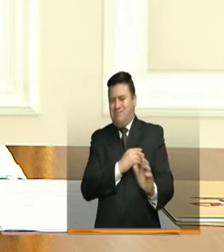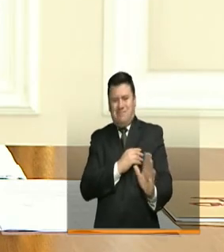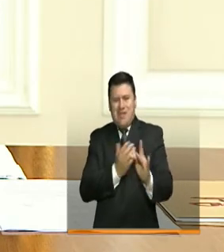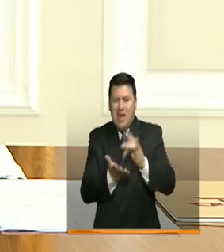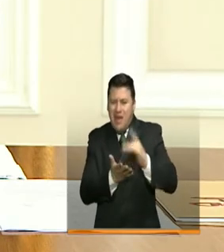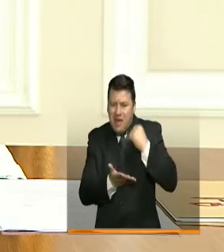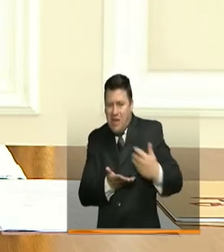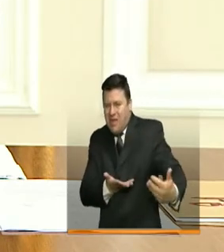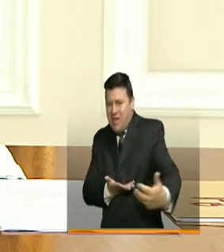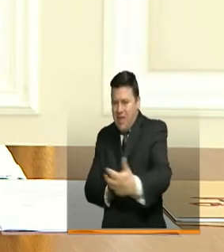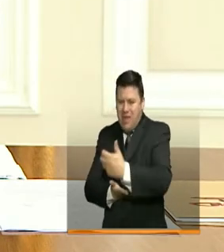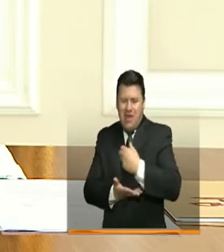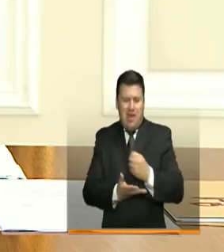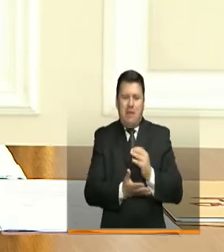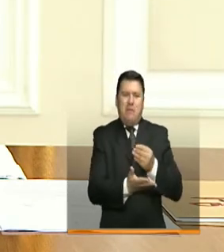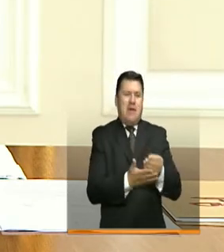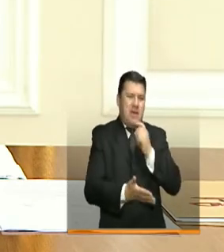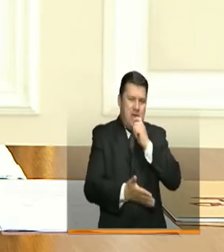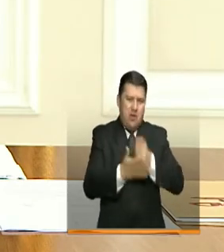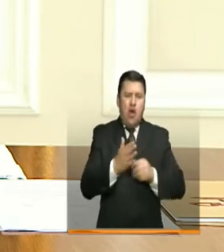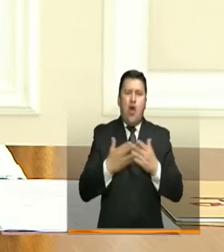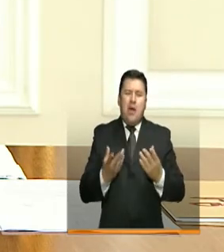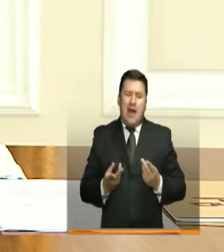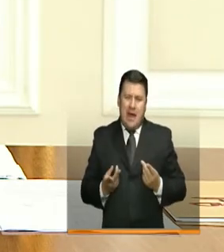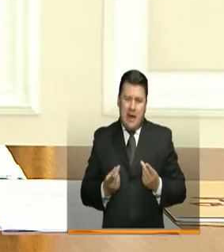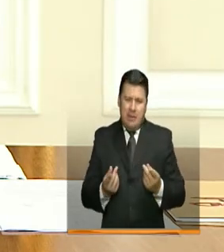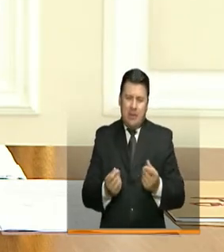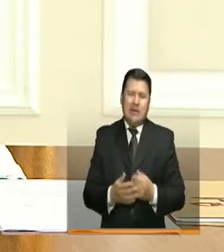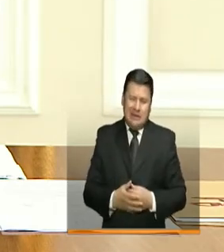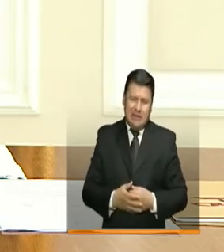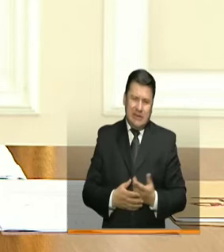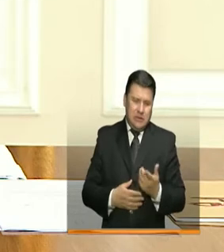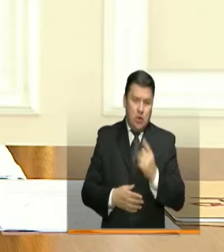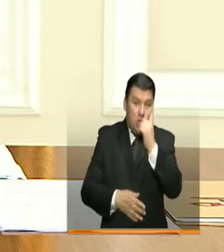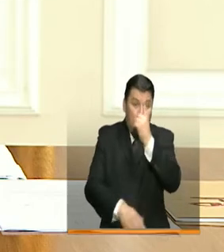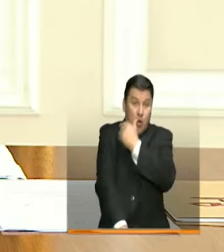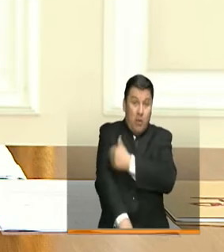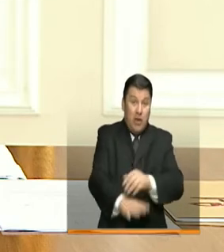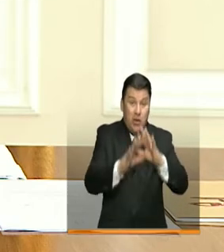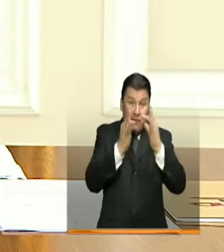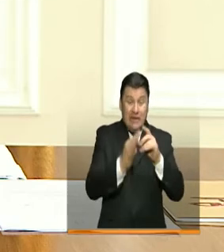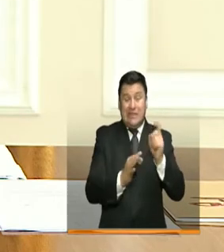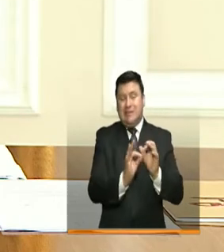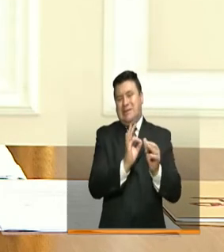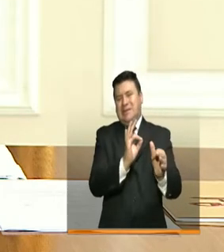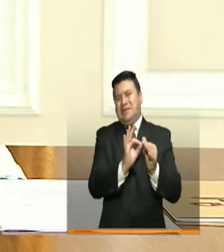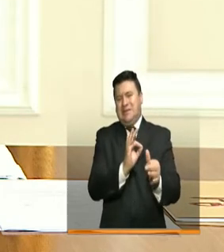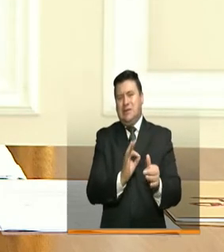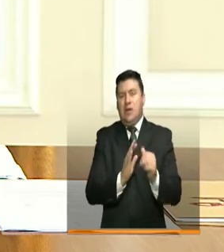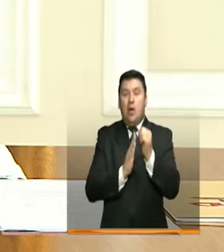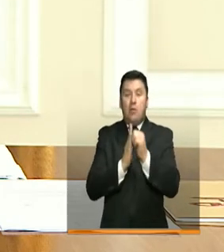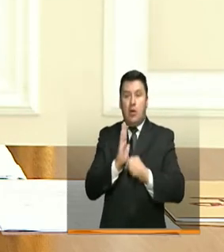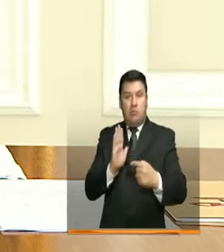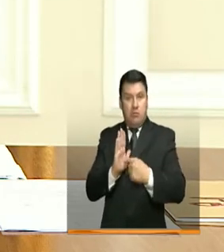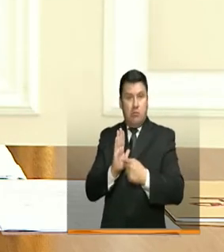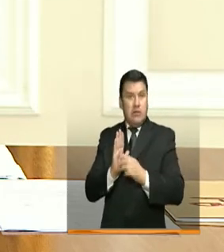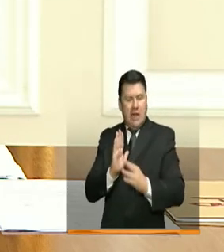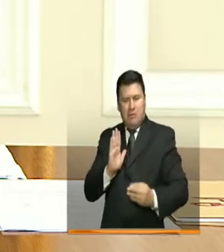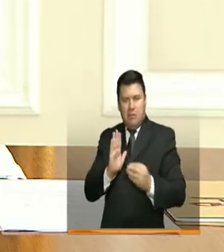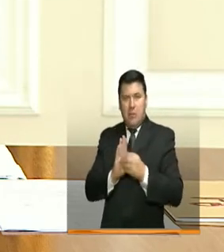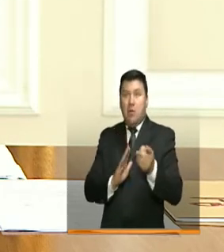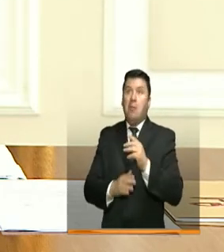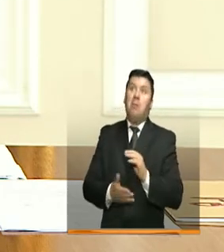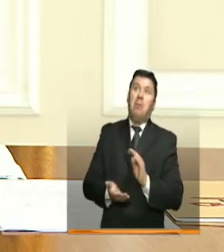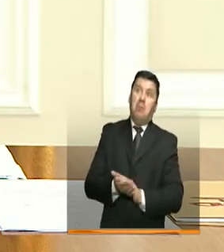manera muy pedagógica cómo vamos a llegar rápidamente a ese millón de familias colombianas en un programa que está siendo